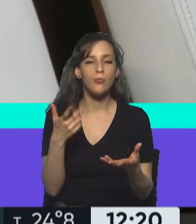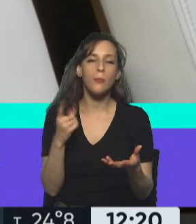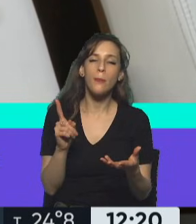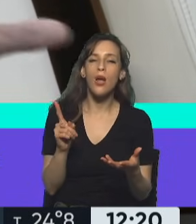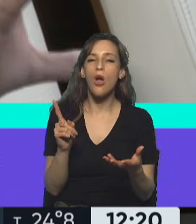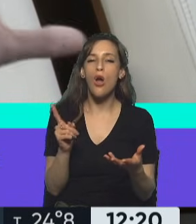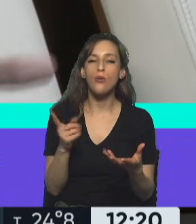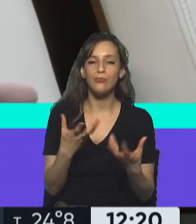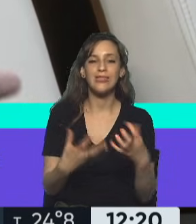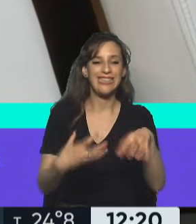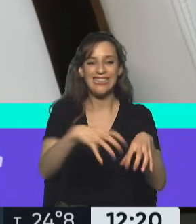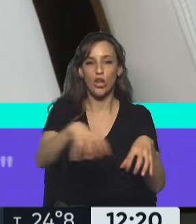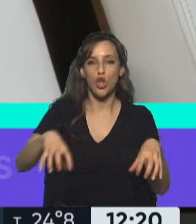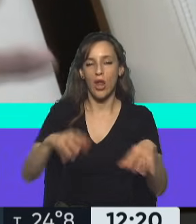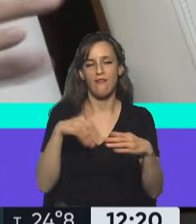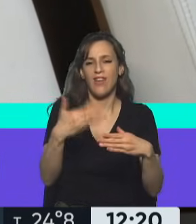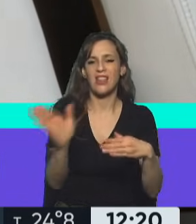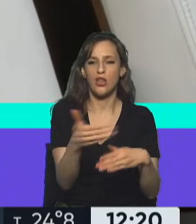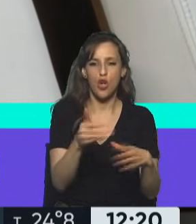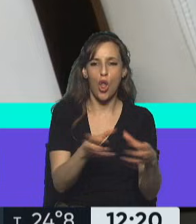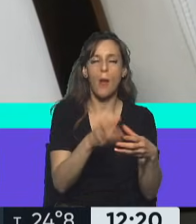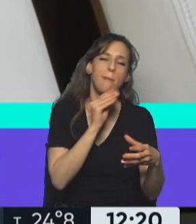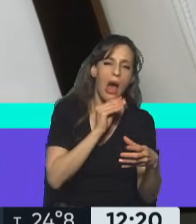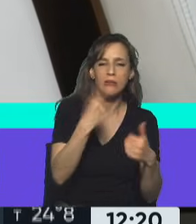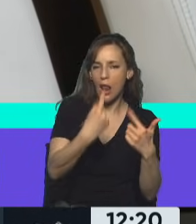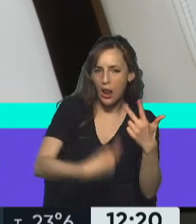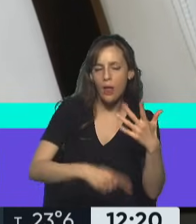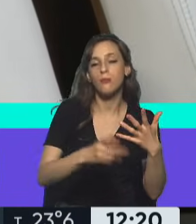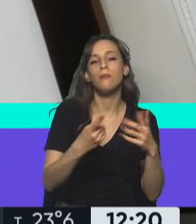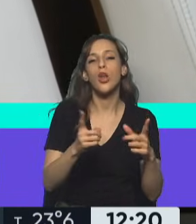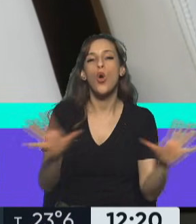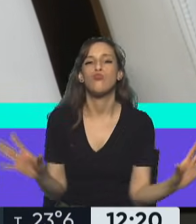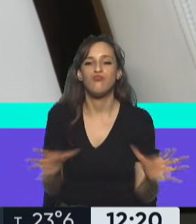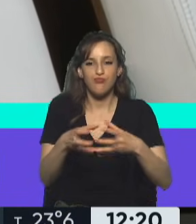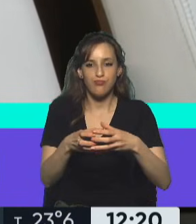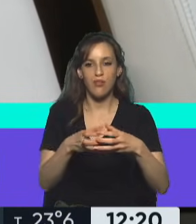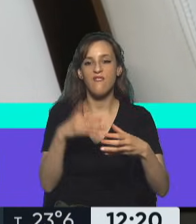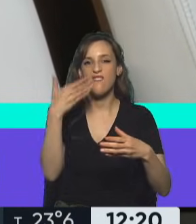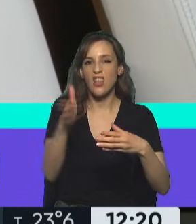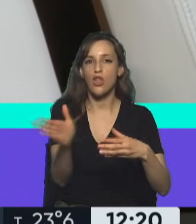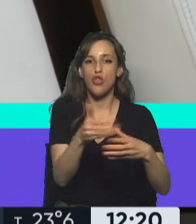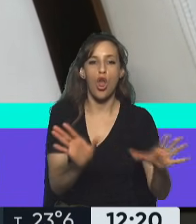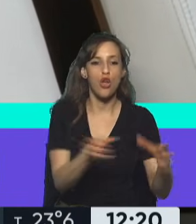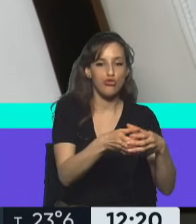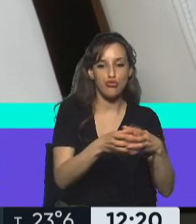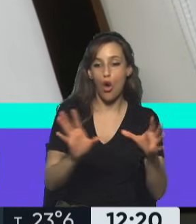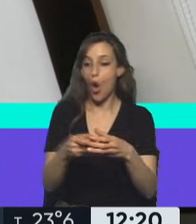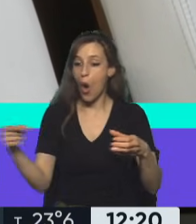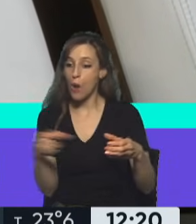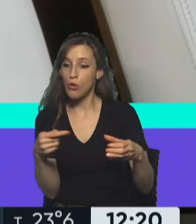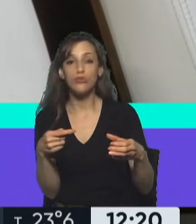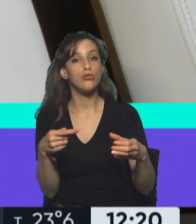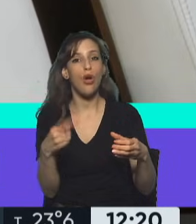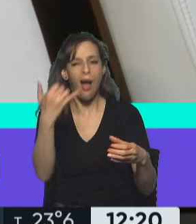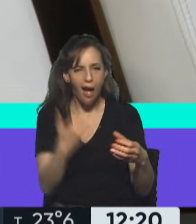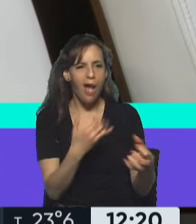solamente, digo, sectores del Frente de Todos, Massa, etcétera, en conjunto del Frente de Todos con la oposición para que después del 14 de noviembre